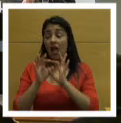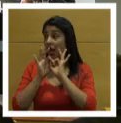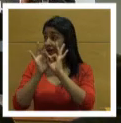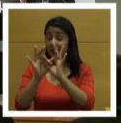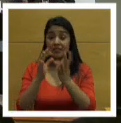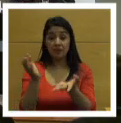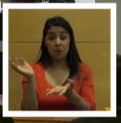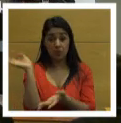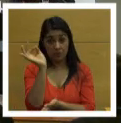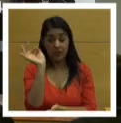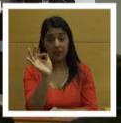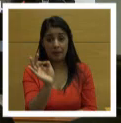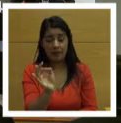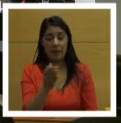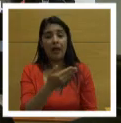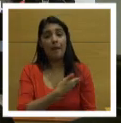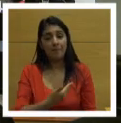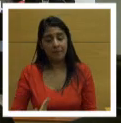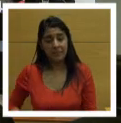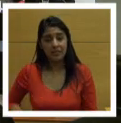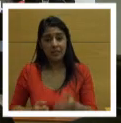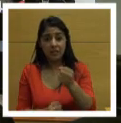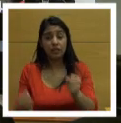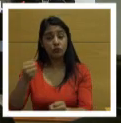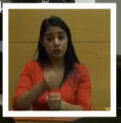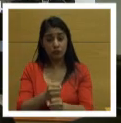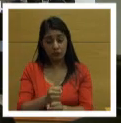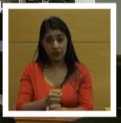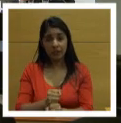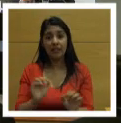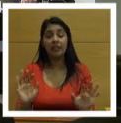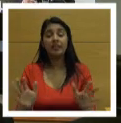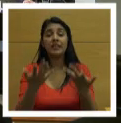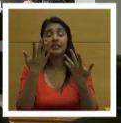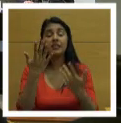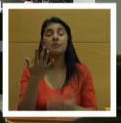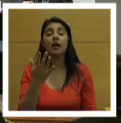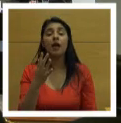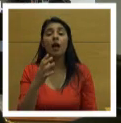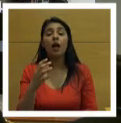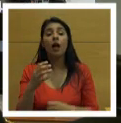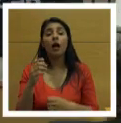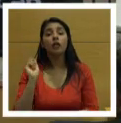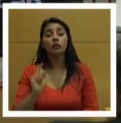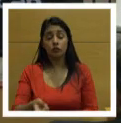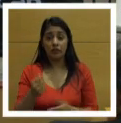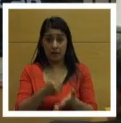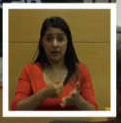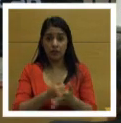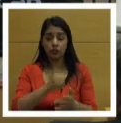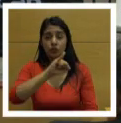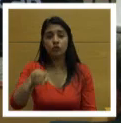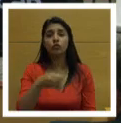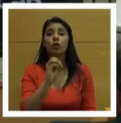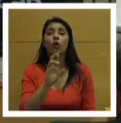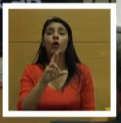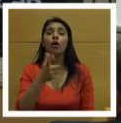Agradecemos por sus palabras al señor presidente subrogante de la Ilustrísima Corte de Apelaciones de Puerto Montt, don Jorge Pizarro